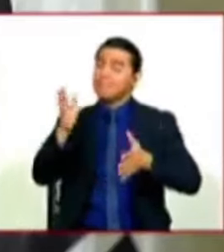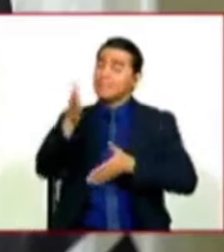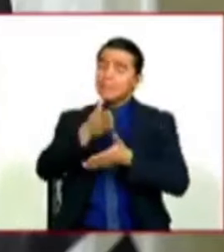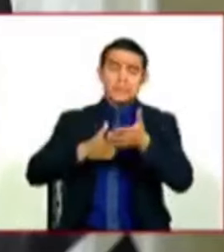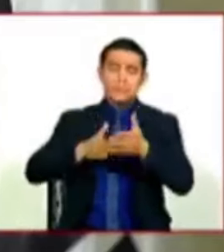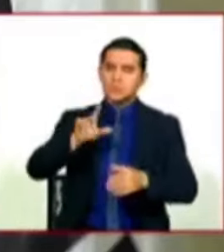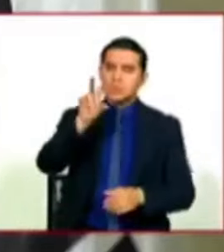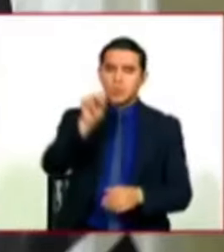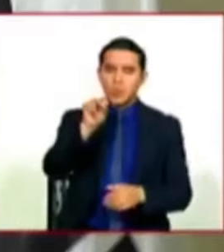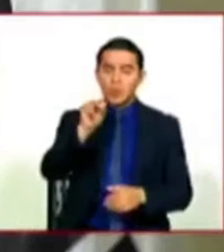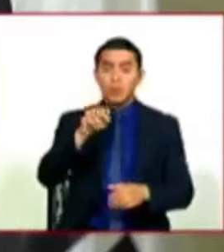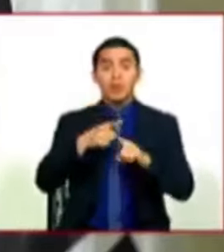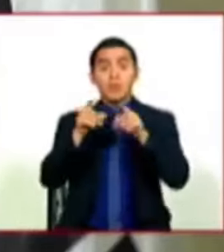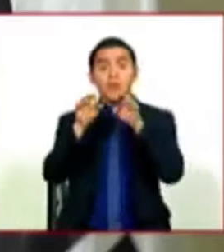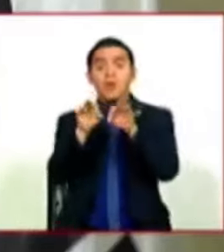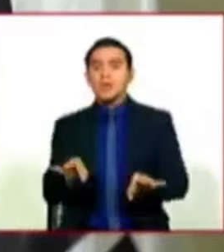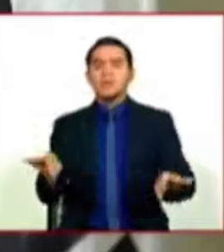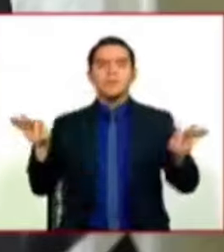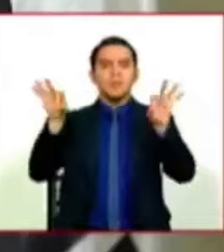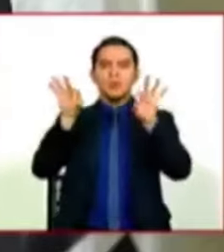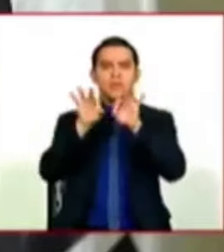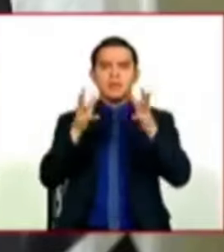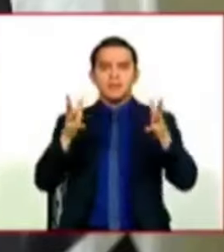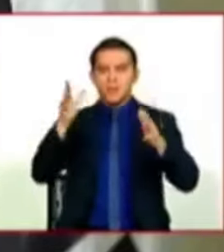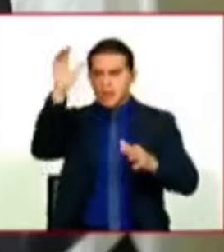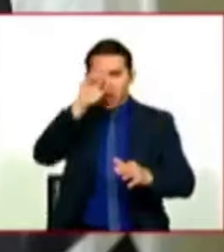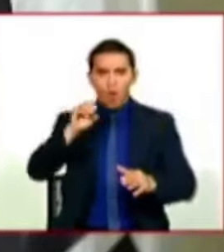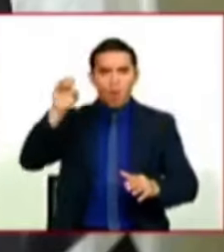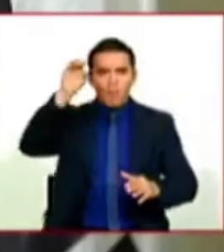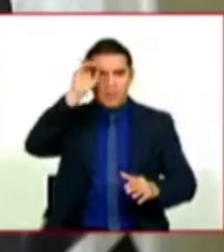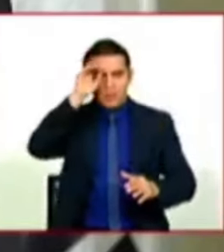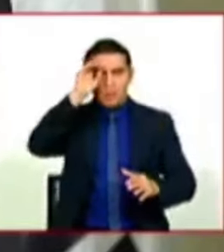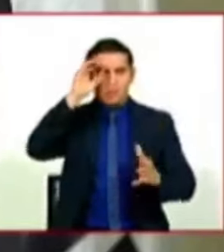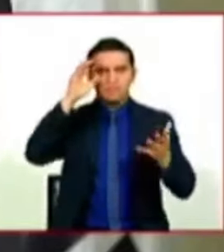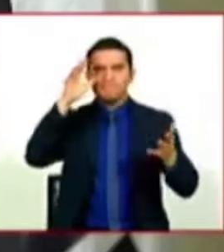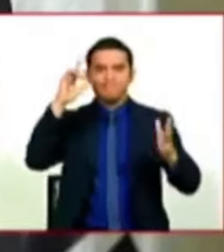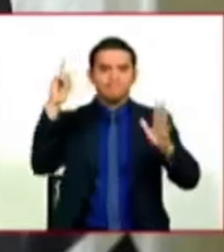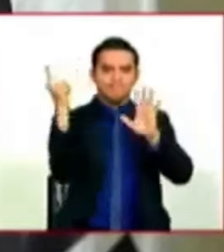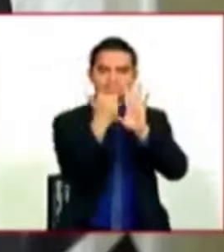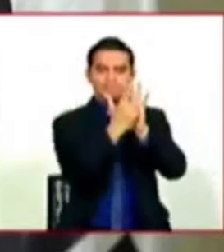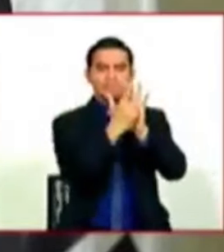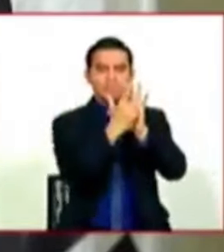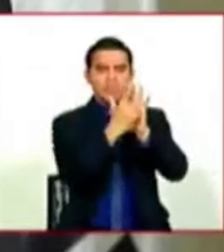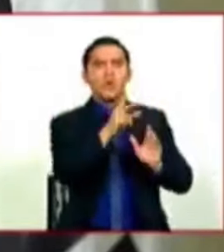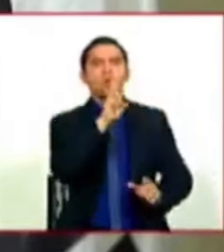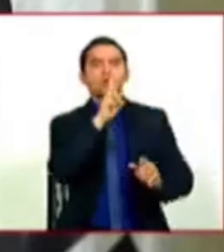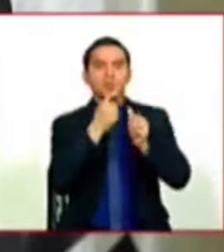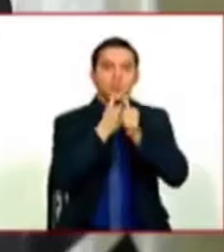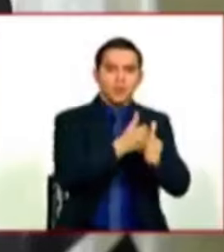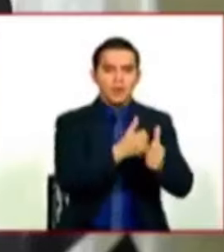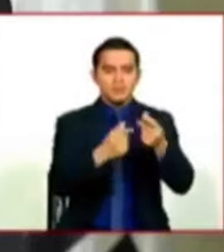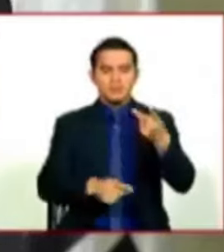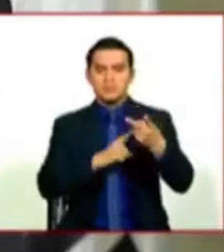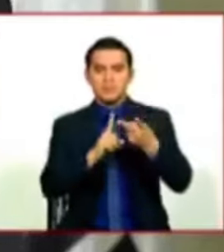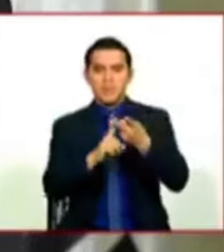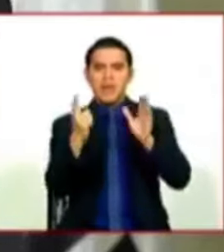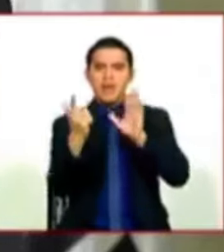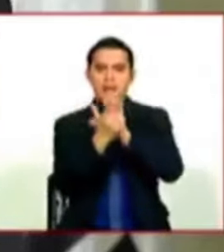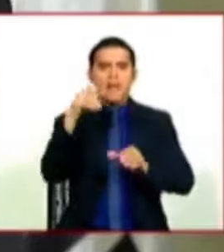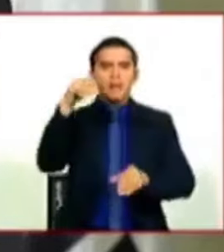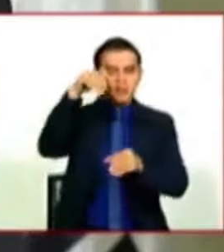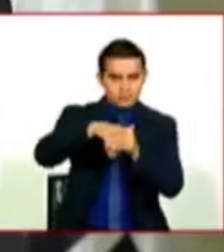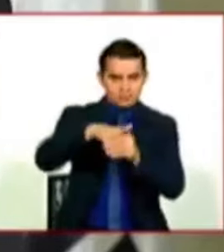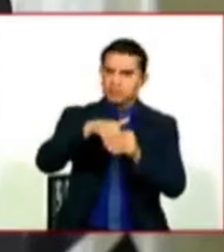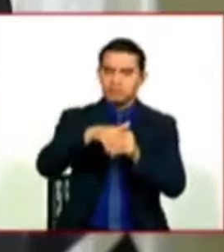lo que debe primar es adoptar posturas fundamentadas en la Constitución y la ley, al margen